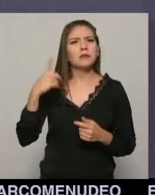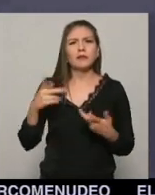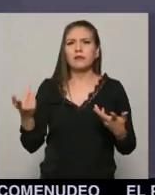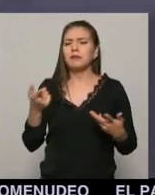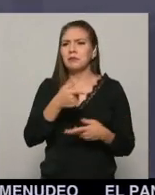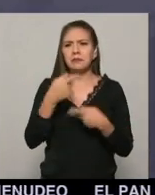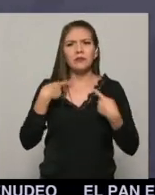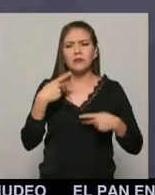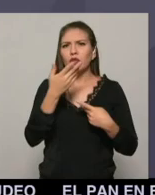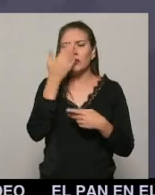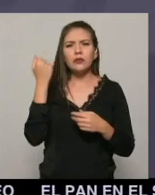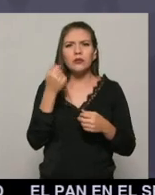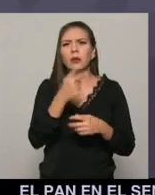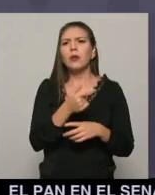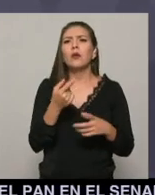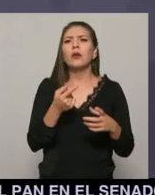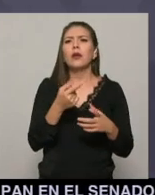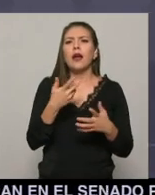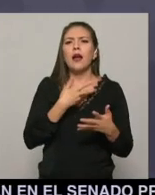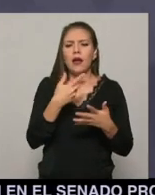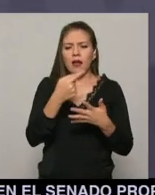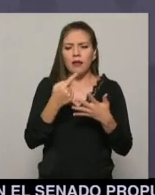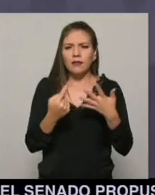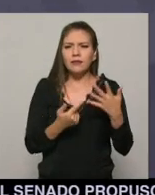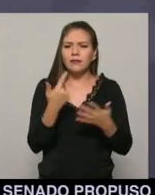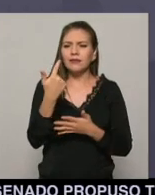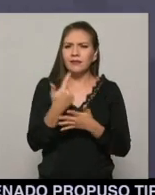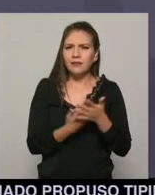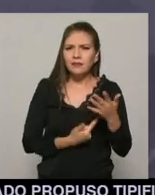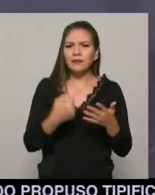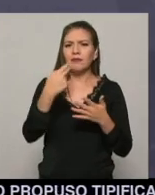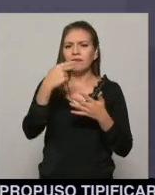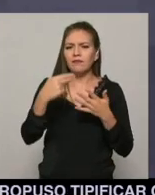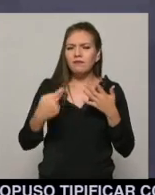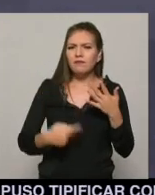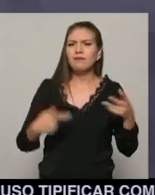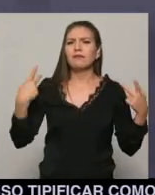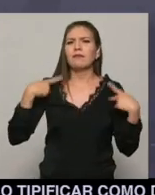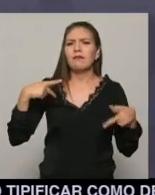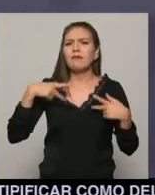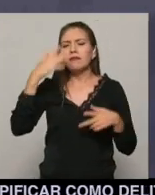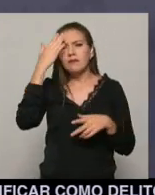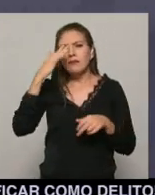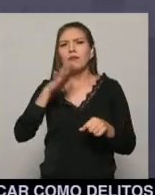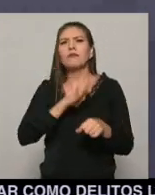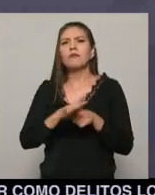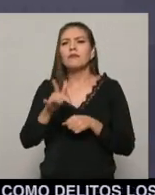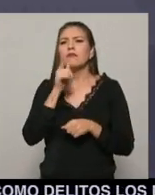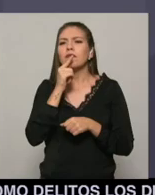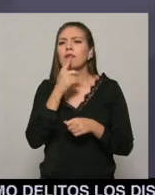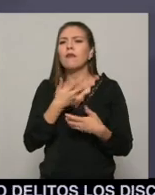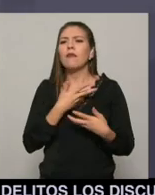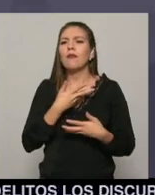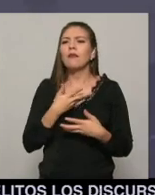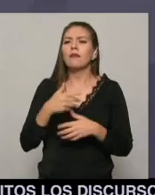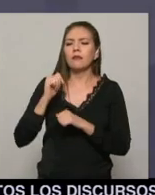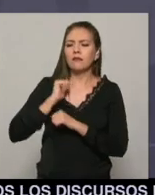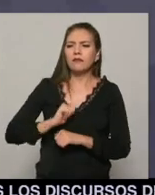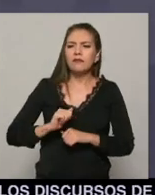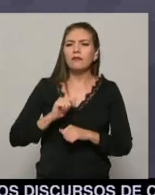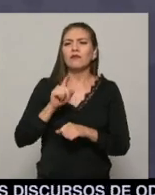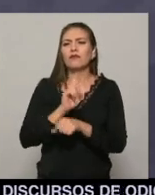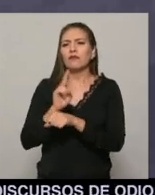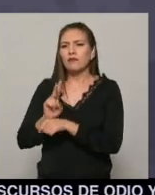en esa patrulla a esas horas en ese día. Es decir, ni siquiera, eso nos mandaría un mensaje de que ni siquiera tiene control la Secretaría de